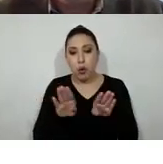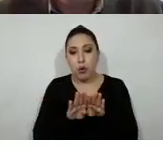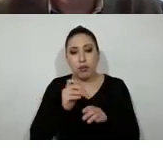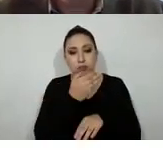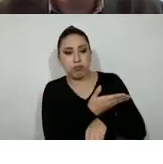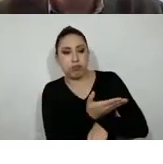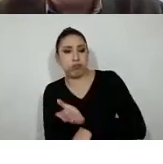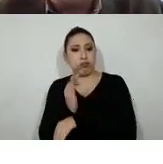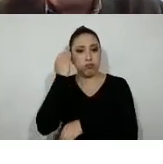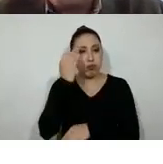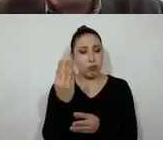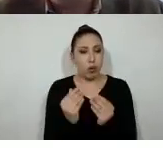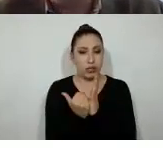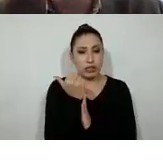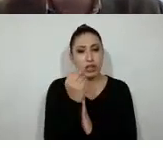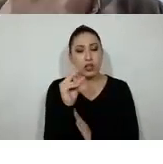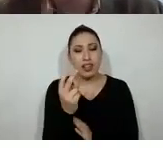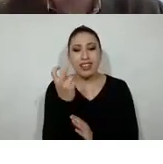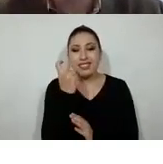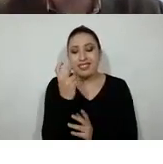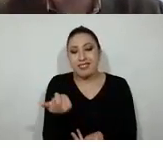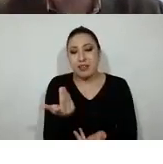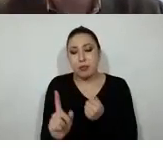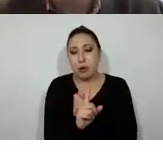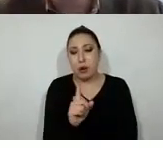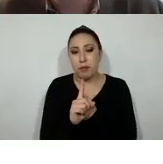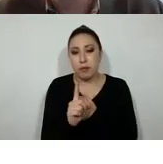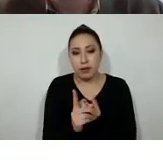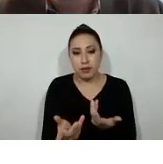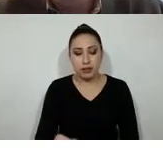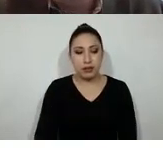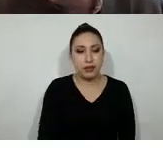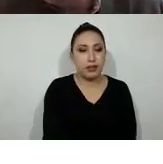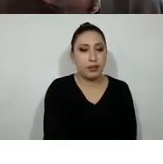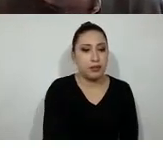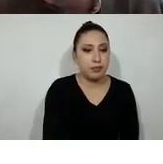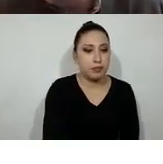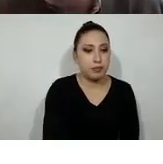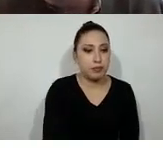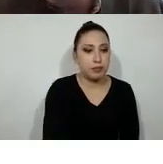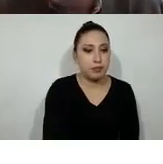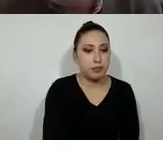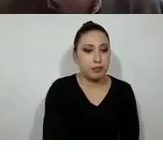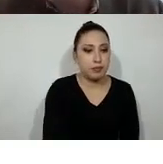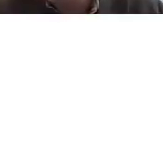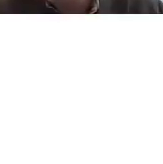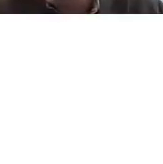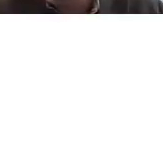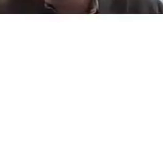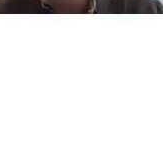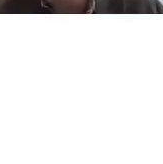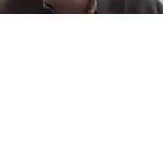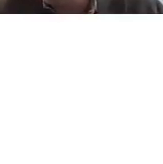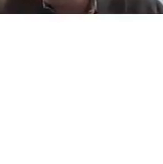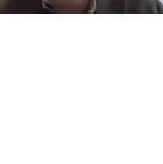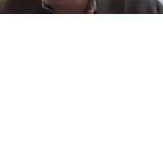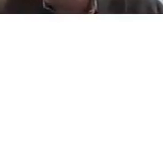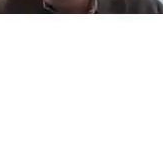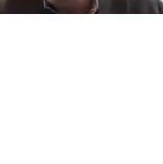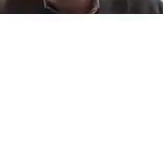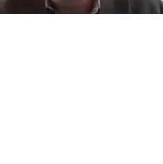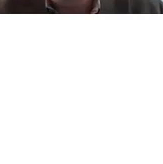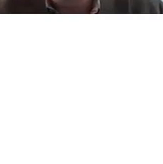tiempo, y ese es un gran problema, porque si el Ministerio Público dice, no me parecen las 2 horas, no me parecen las 6